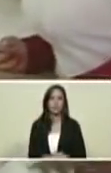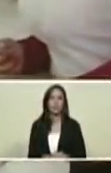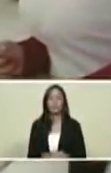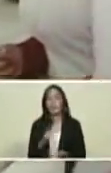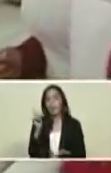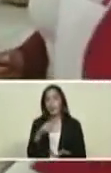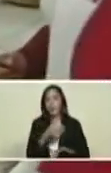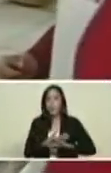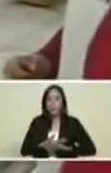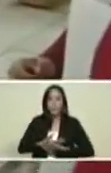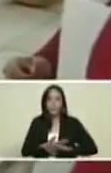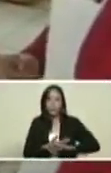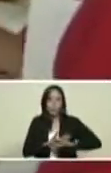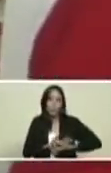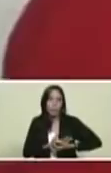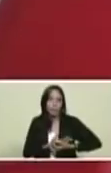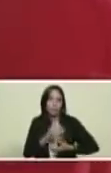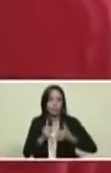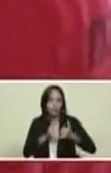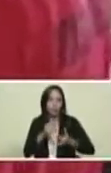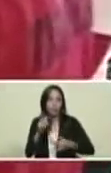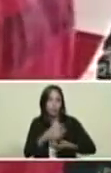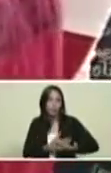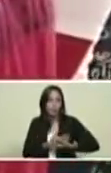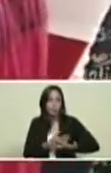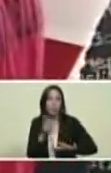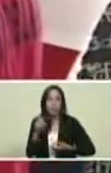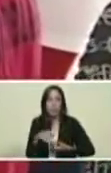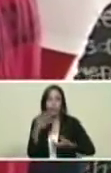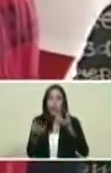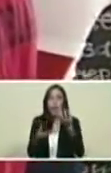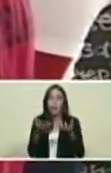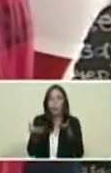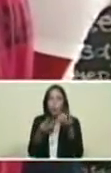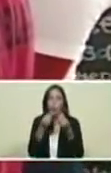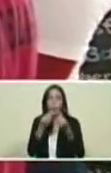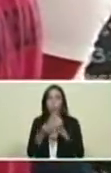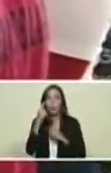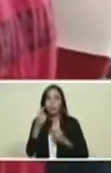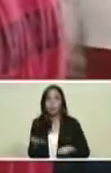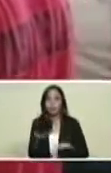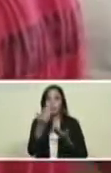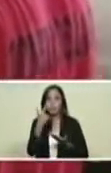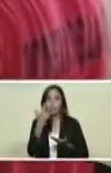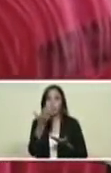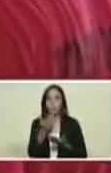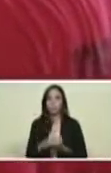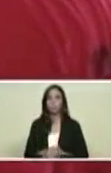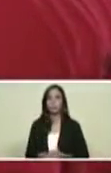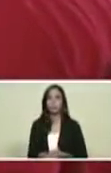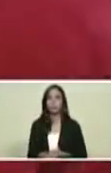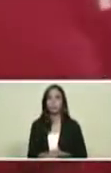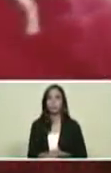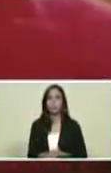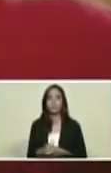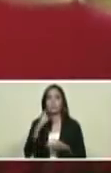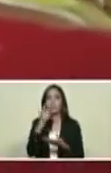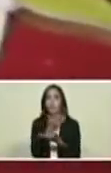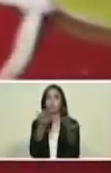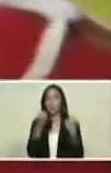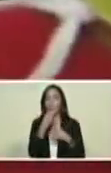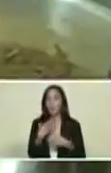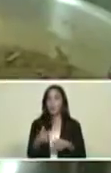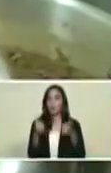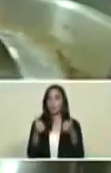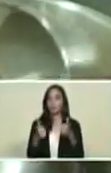muy importante el comedor. Muy importante el comedor para que veamos la cocina de este Simoncito. Mira. Este es el comedor. Mira qué maravilla esto,